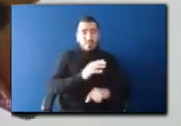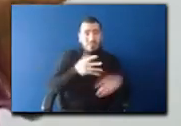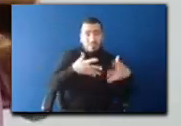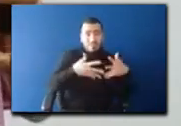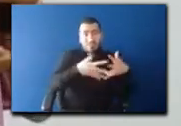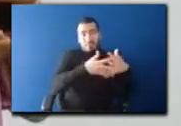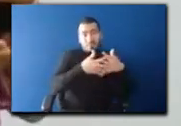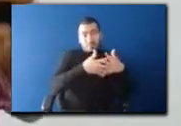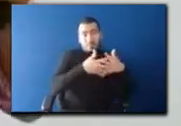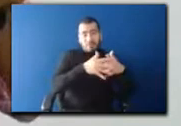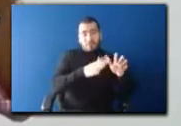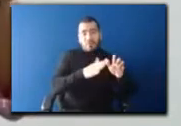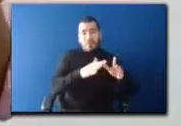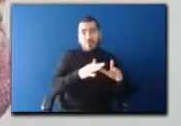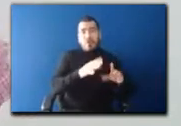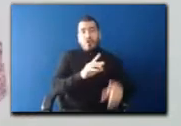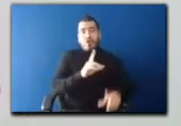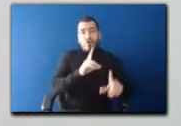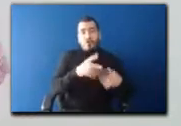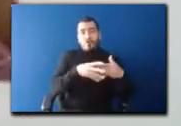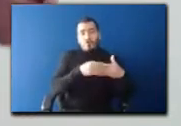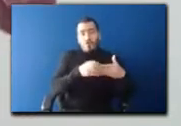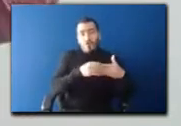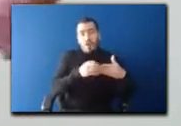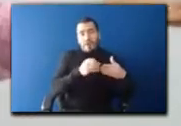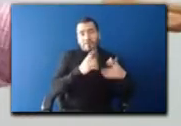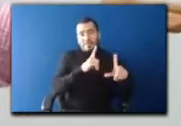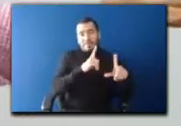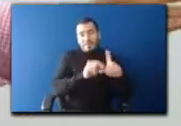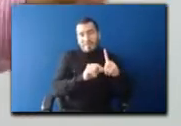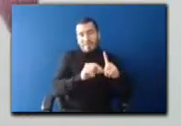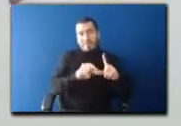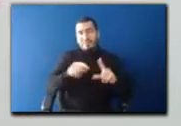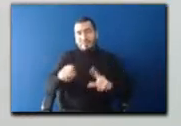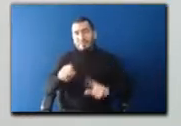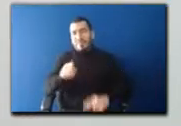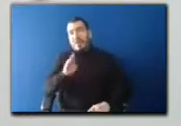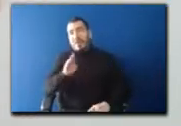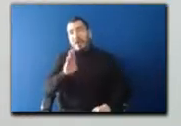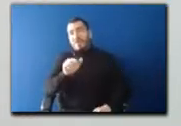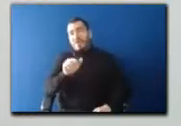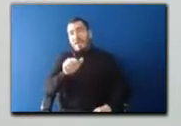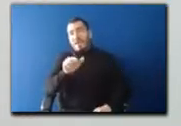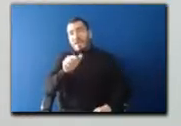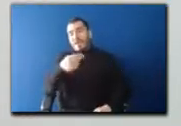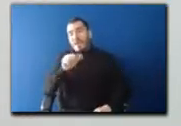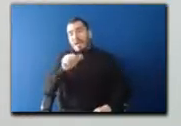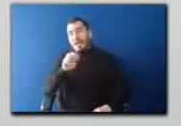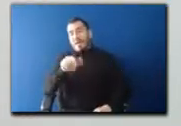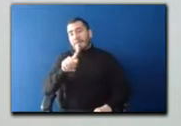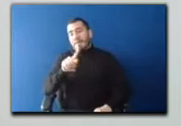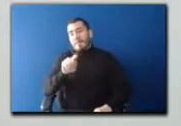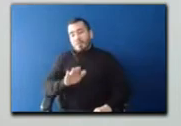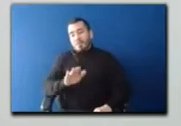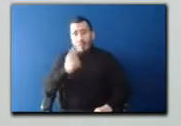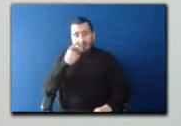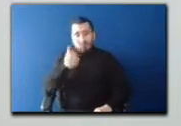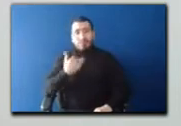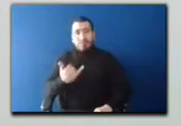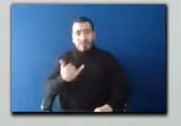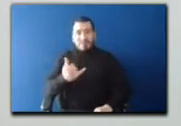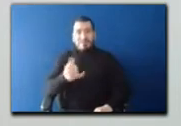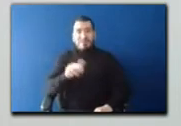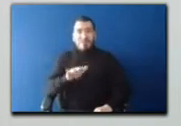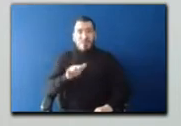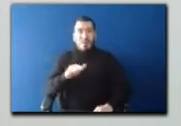Ya en las Bahamas estamos viendo el sand dólar. Salvador tiene otro proceso. Colombia está en las mismas. Entonces, esos